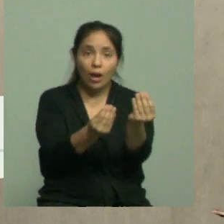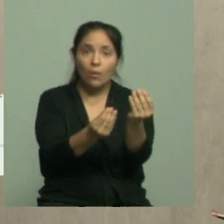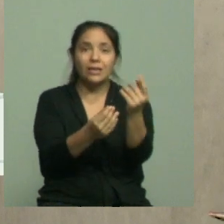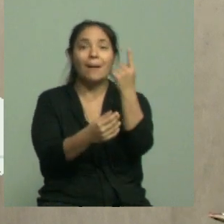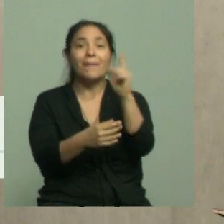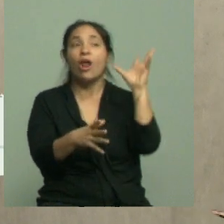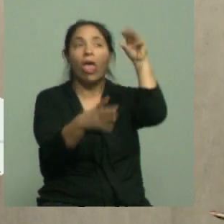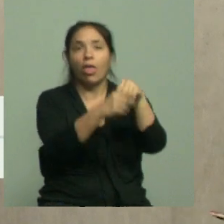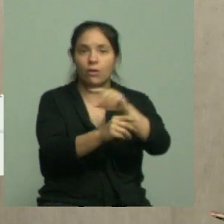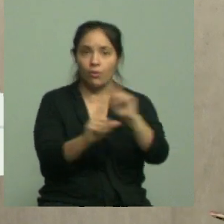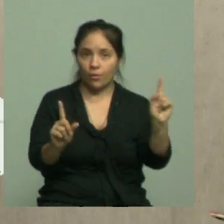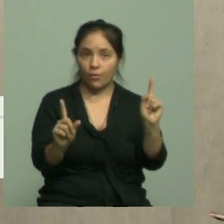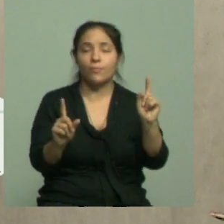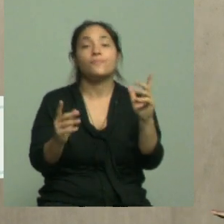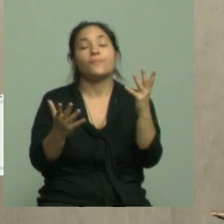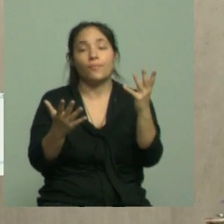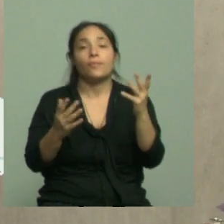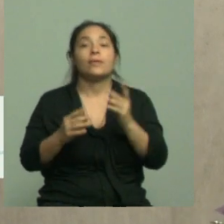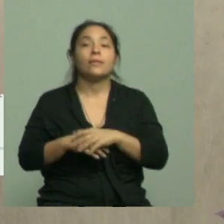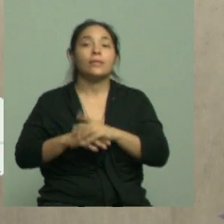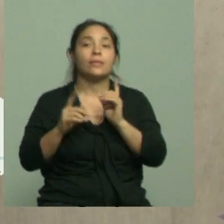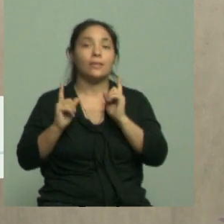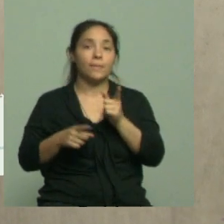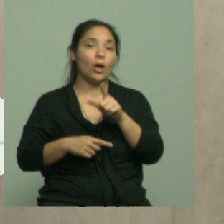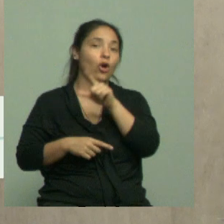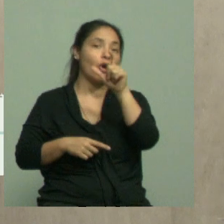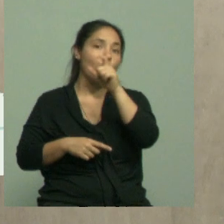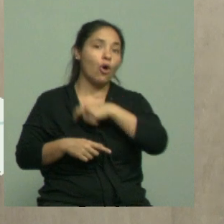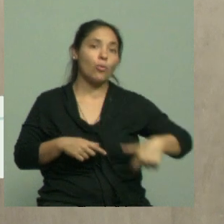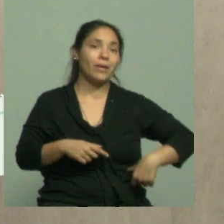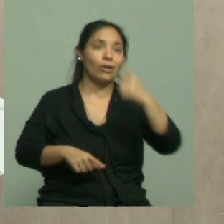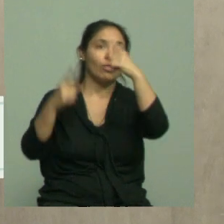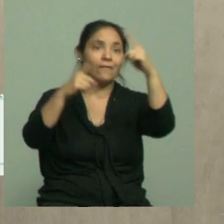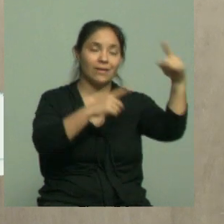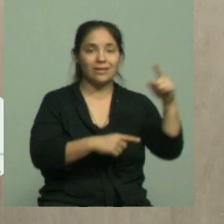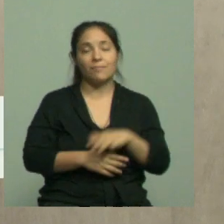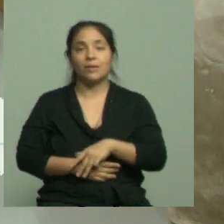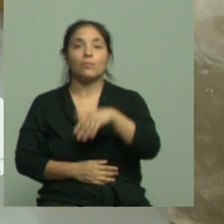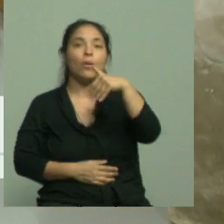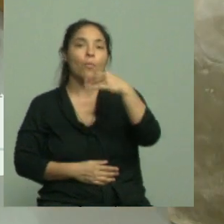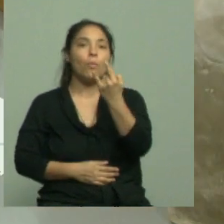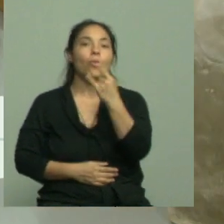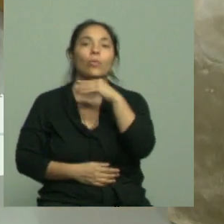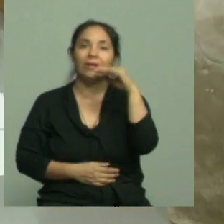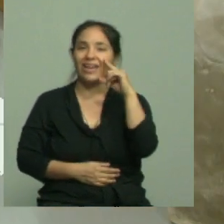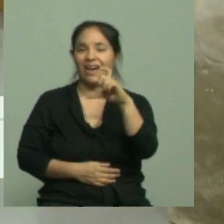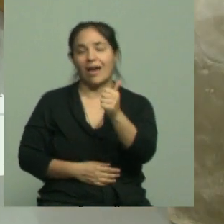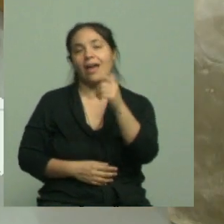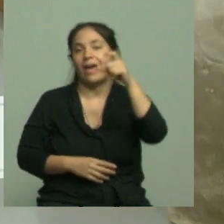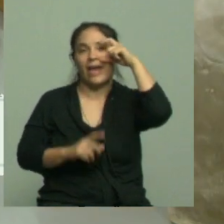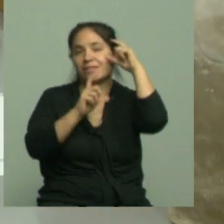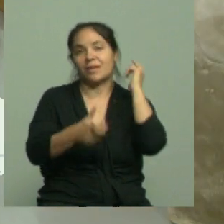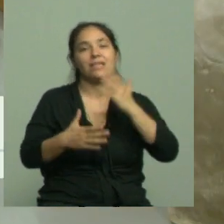¿sí? Después, en relación a los distintos gobiernos, es donde vemos un Pepe Mujica ya auténtico en cuanto a su experiencia